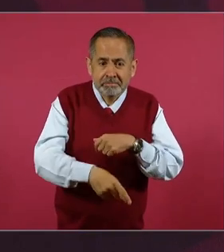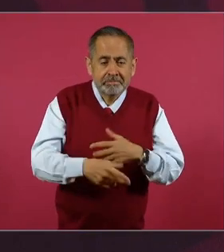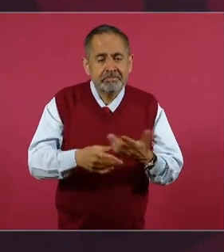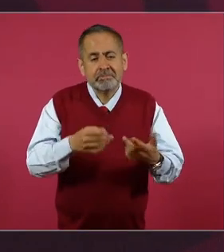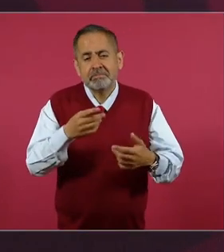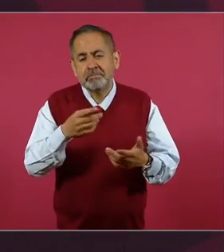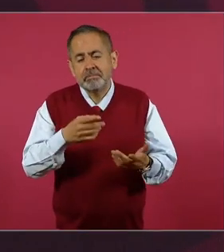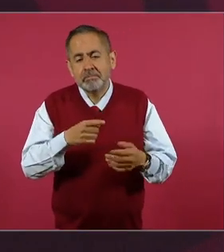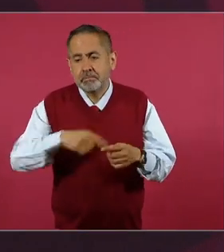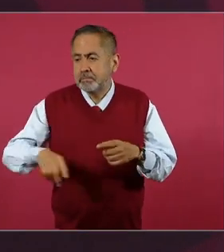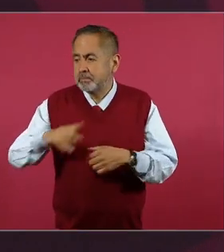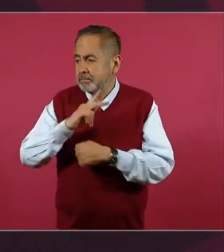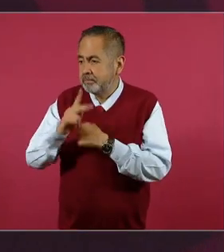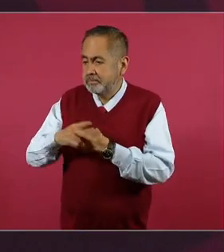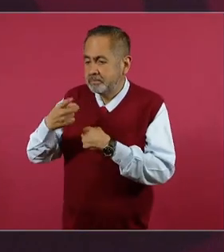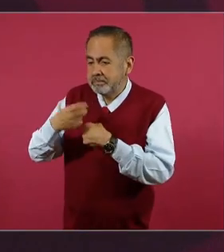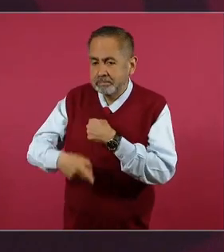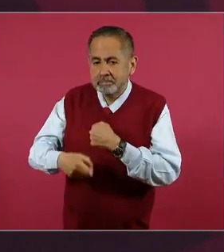también